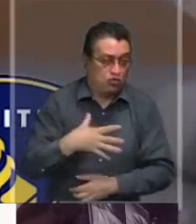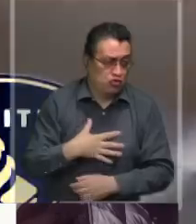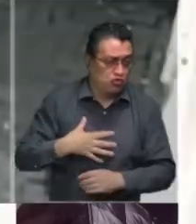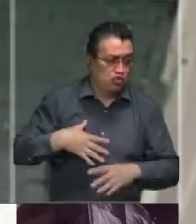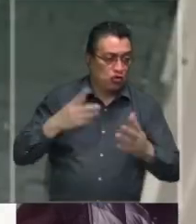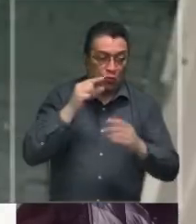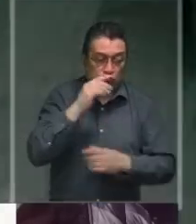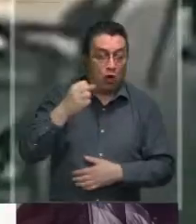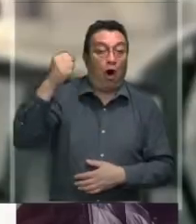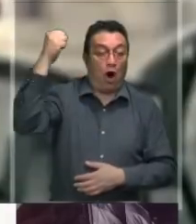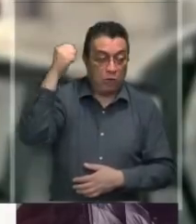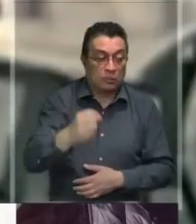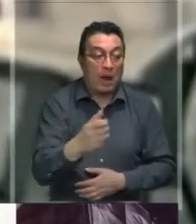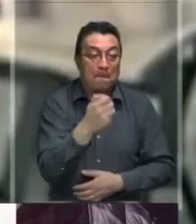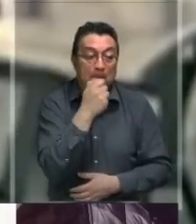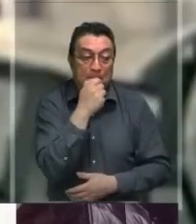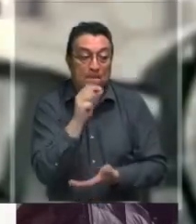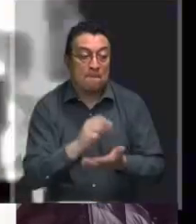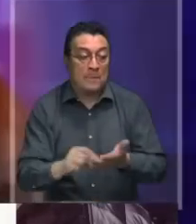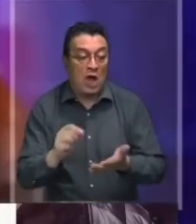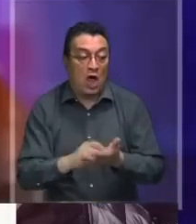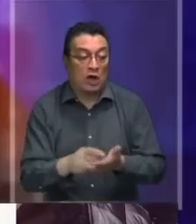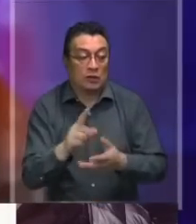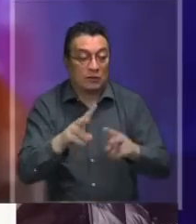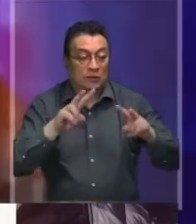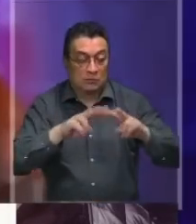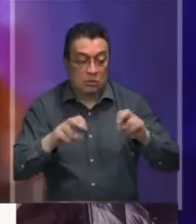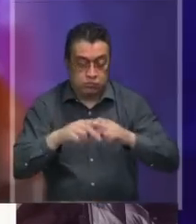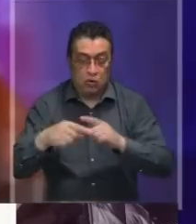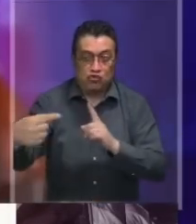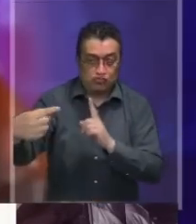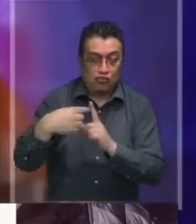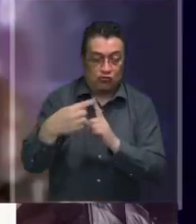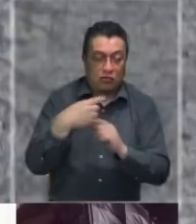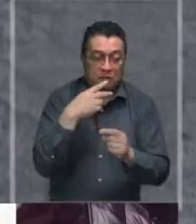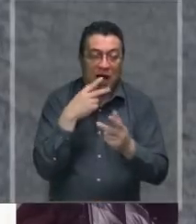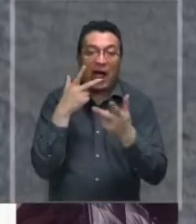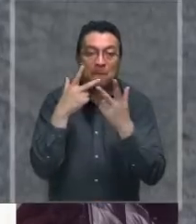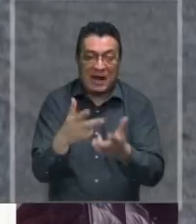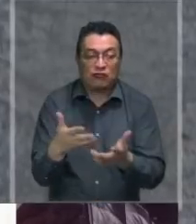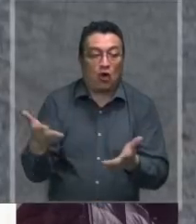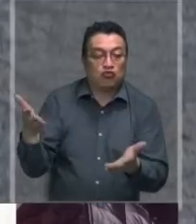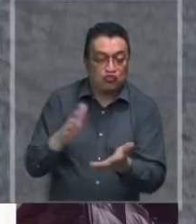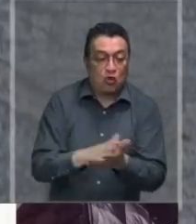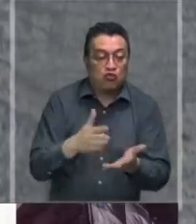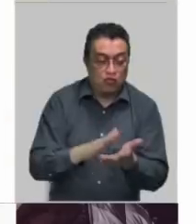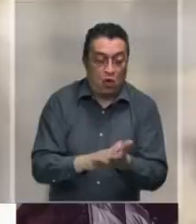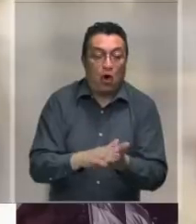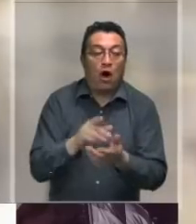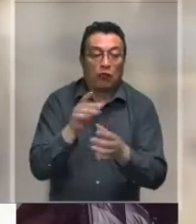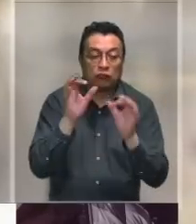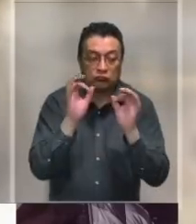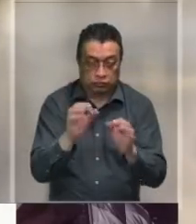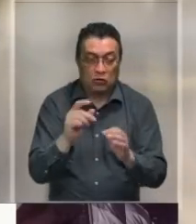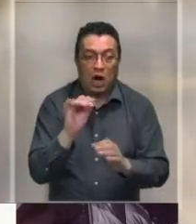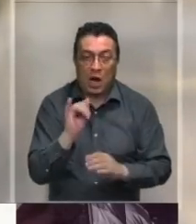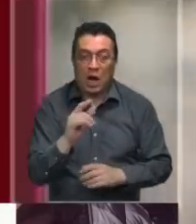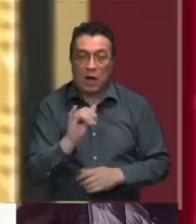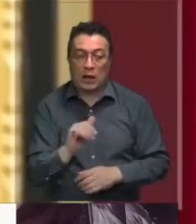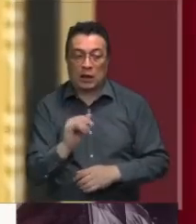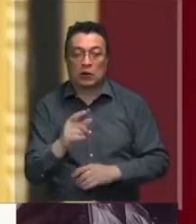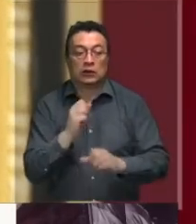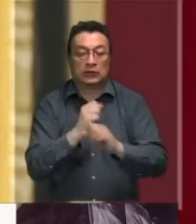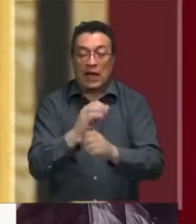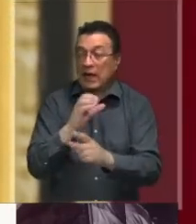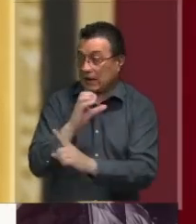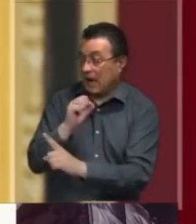del homicidio de un periodista que investigaba sus delitos y de amenazas de muerte que fueron consideradas como creíbles contra